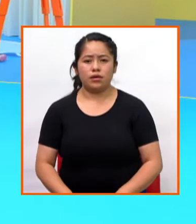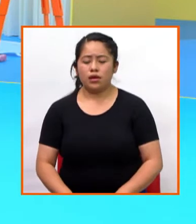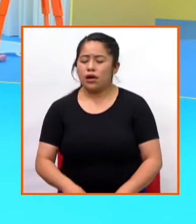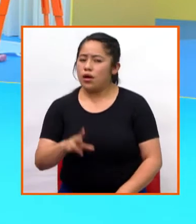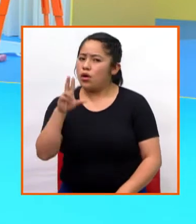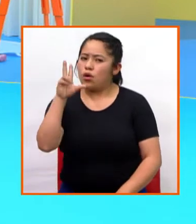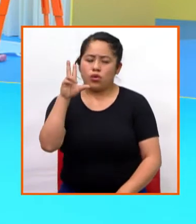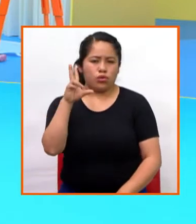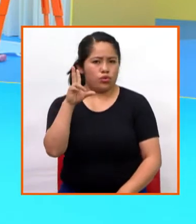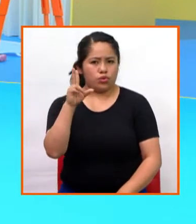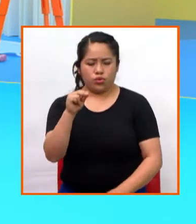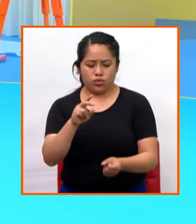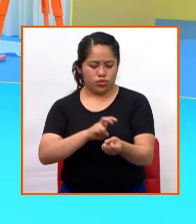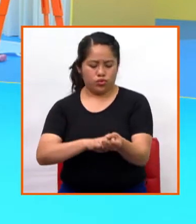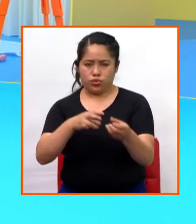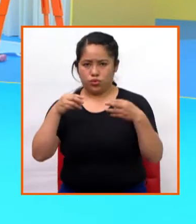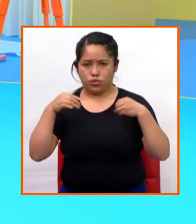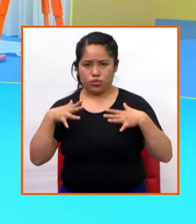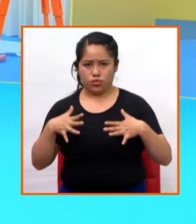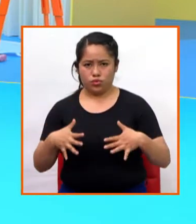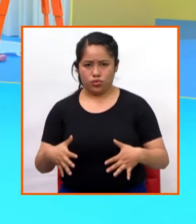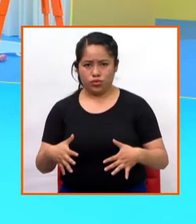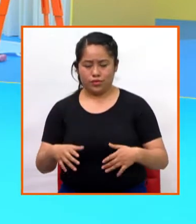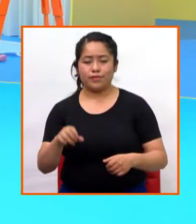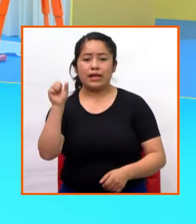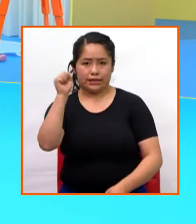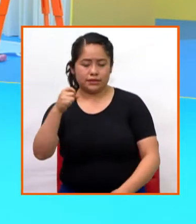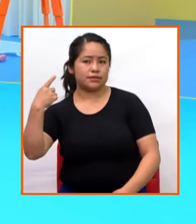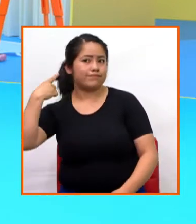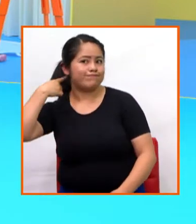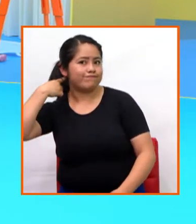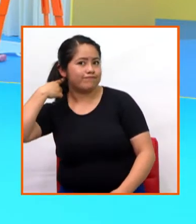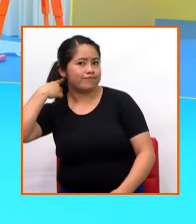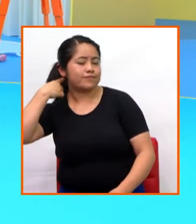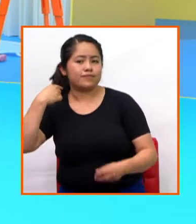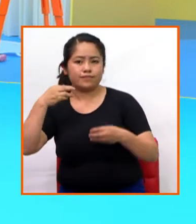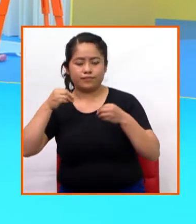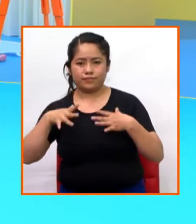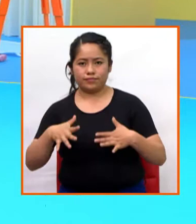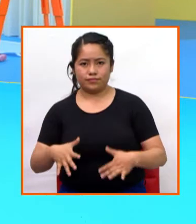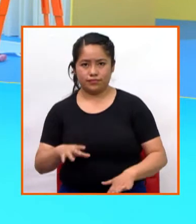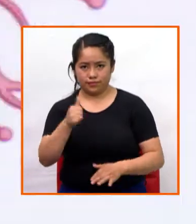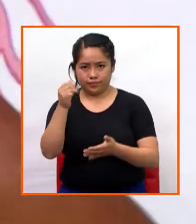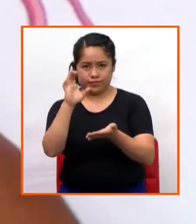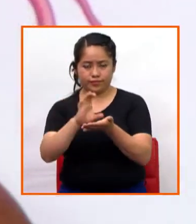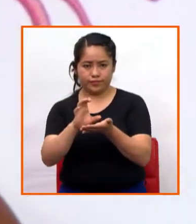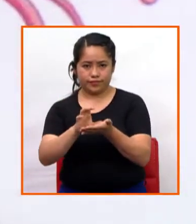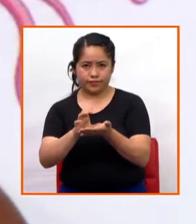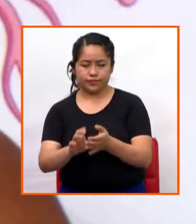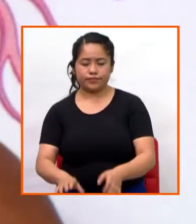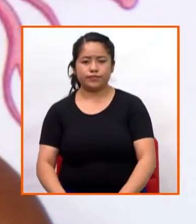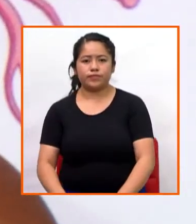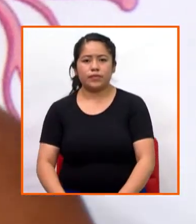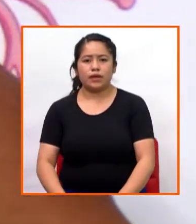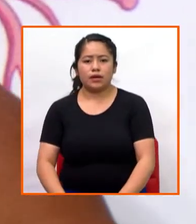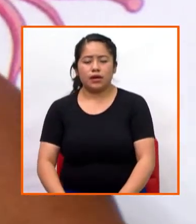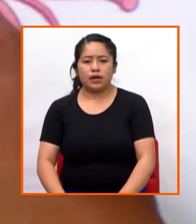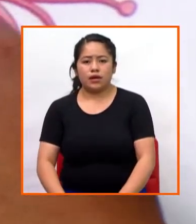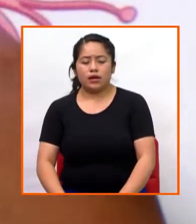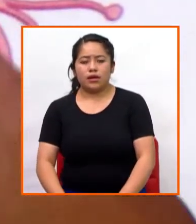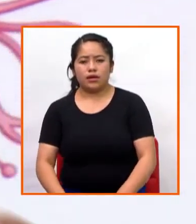central, pero sí en el sistema nervioso periférico. Tienen la misma función que los oligodendrocitos, recubrir de